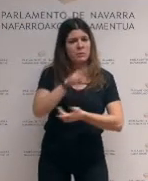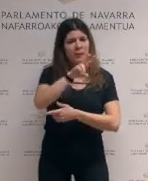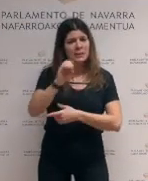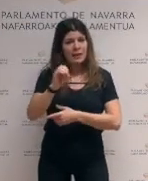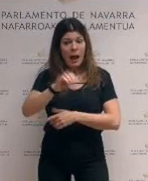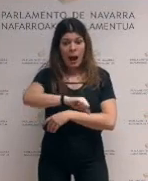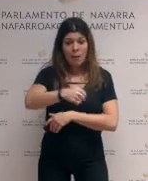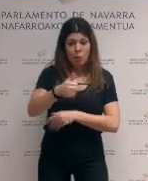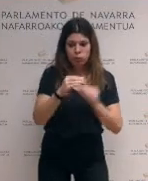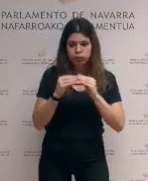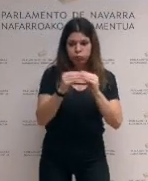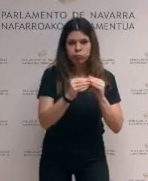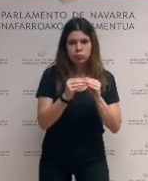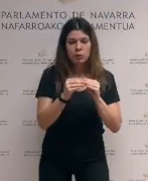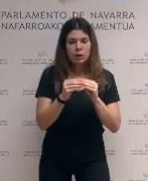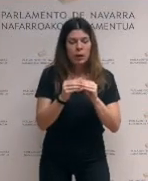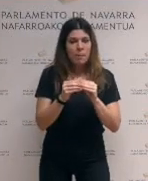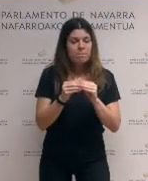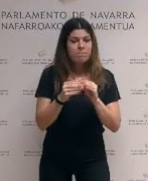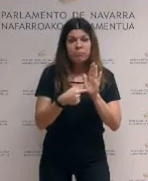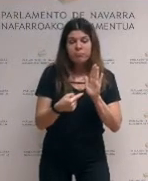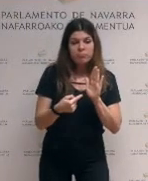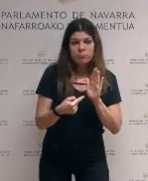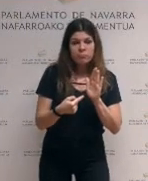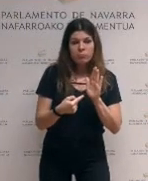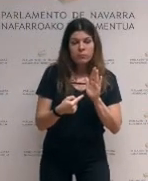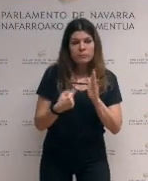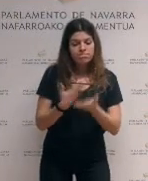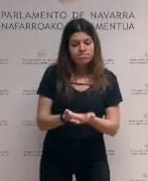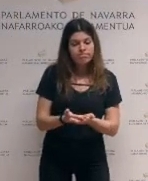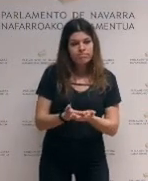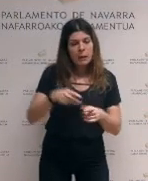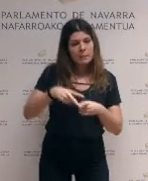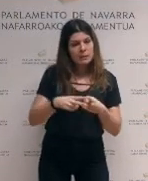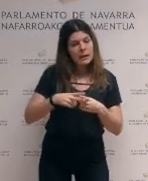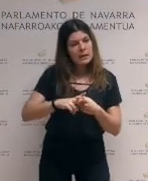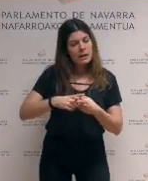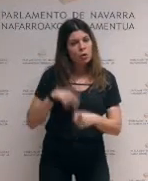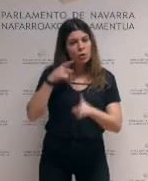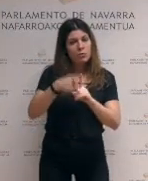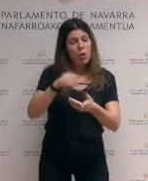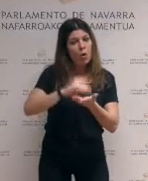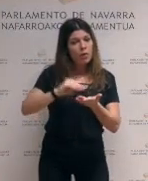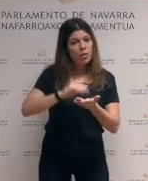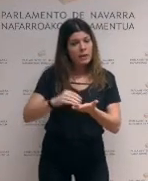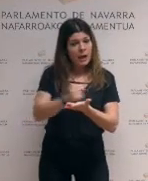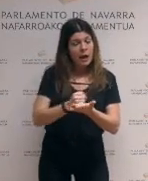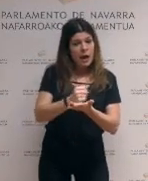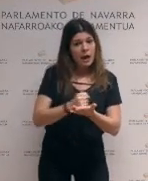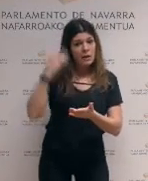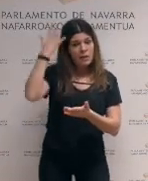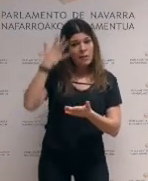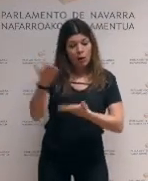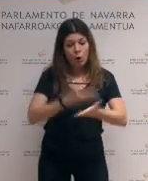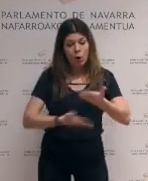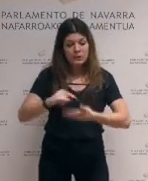que lo que hacía era instaba a poner en marcha mecanismos para que las oficinas de farmacia de Navarra colaborasen con el Sistema Público de